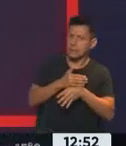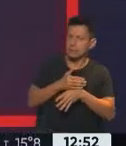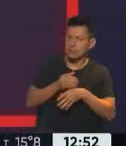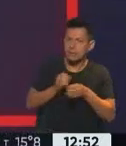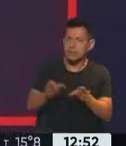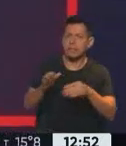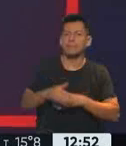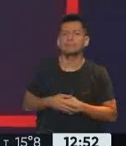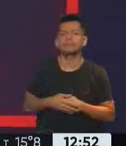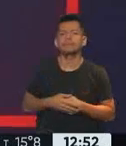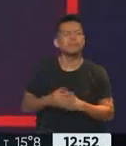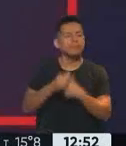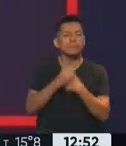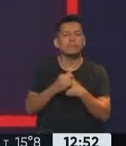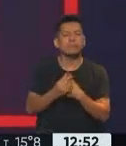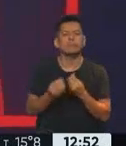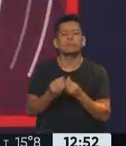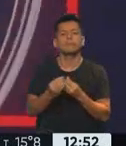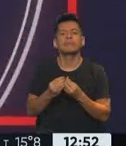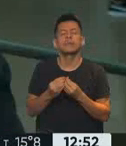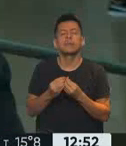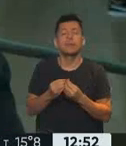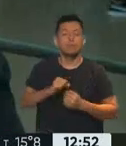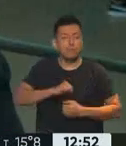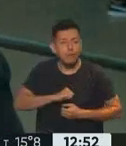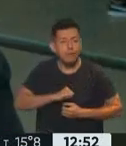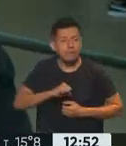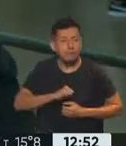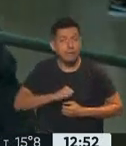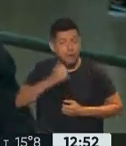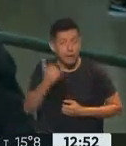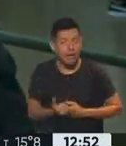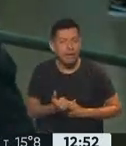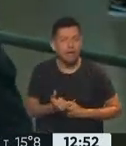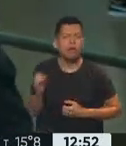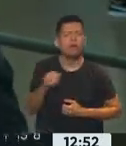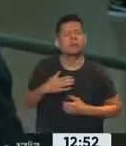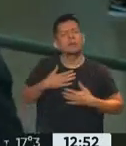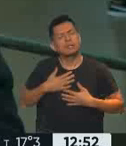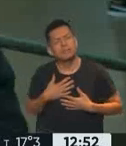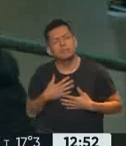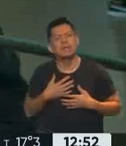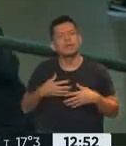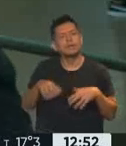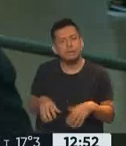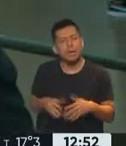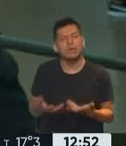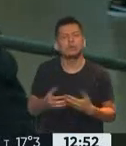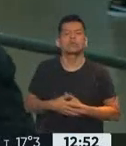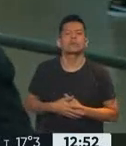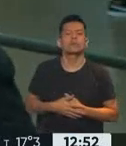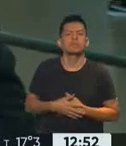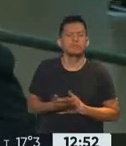antes. En primer lugar, el tener tos. Puede haber fatiga o falta de aire,